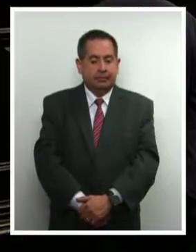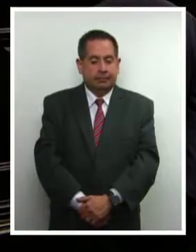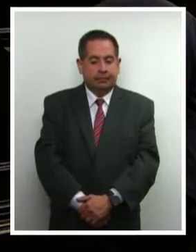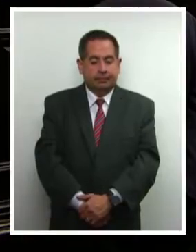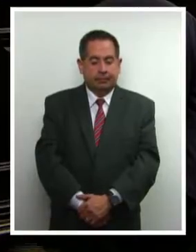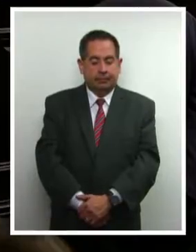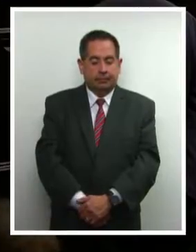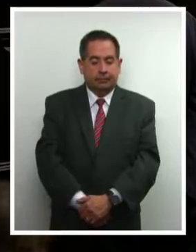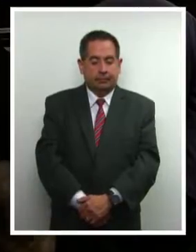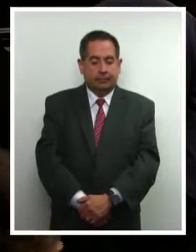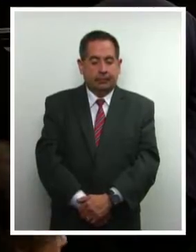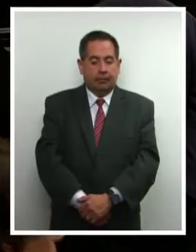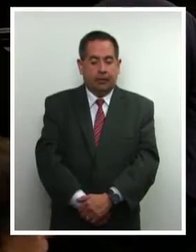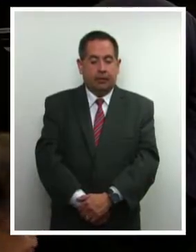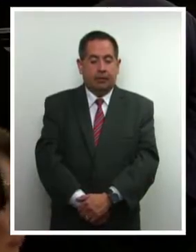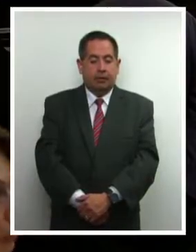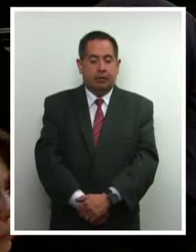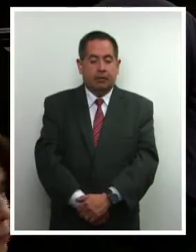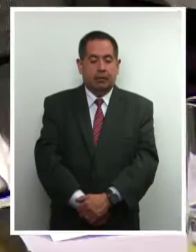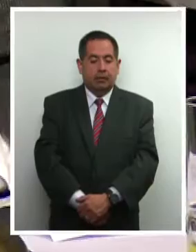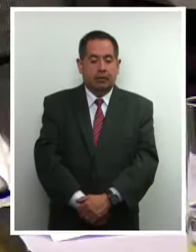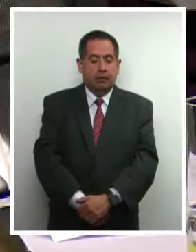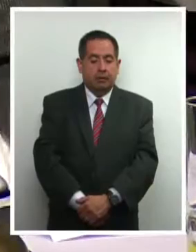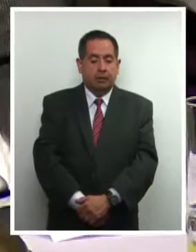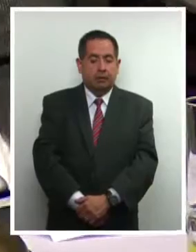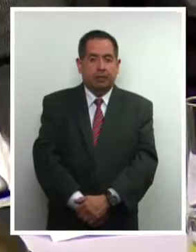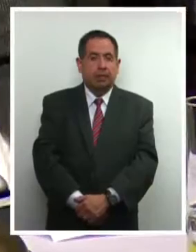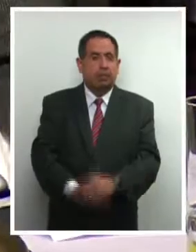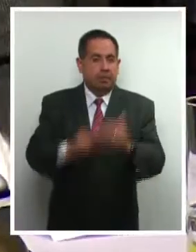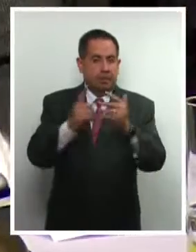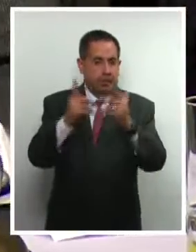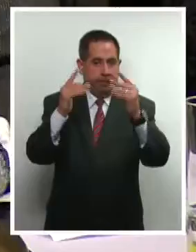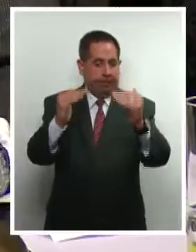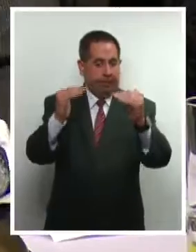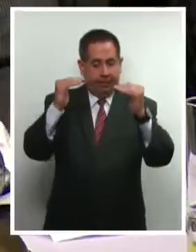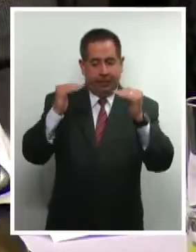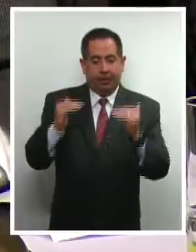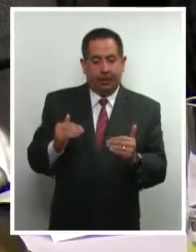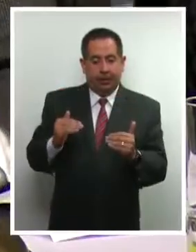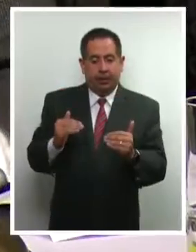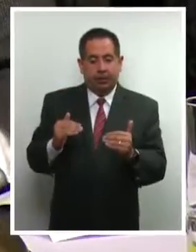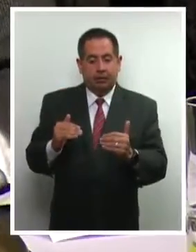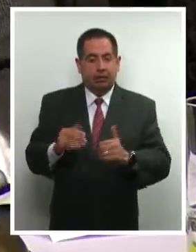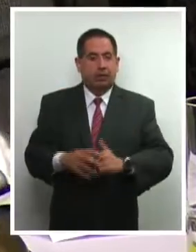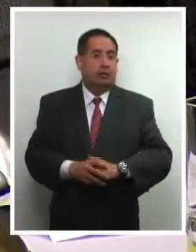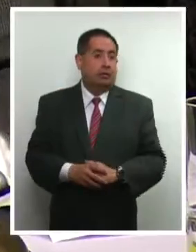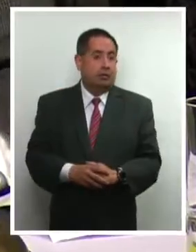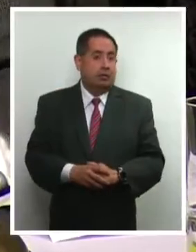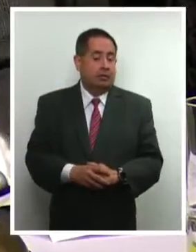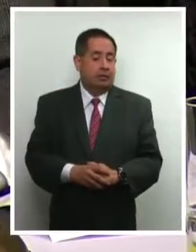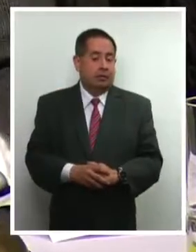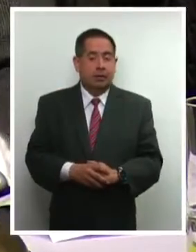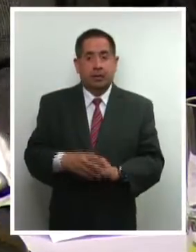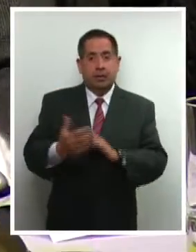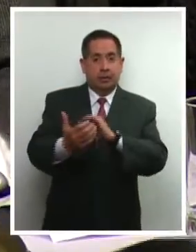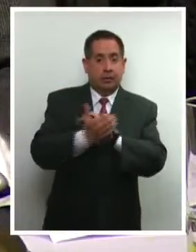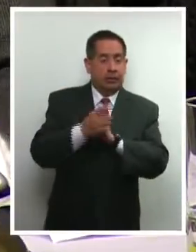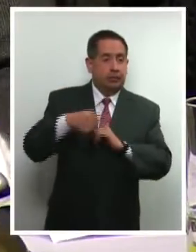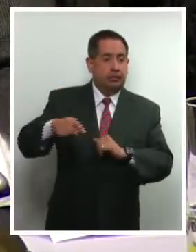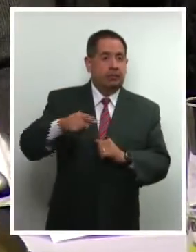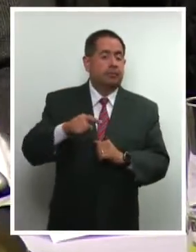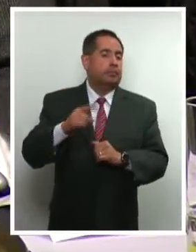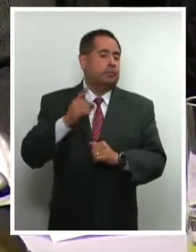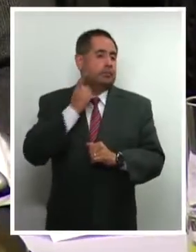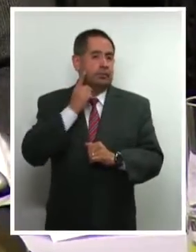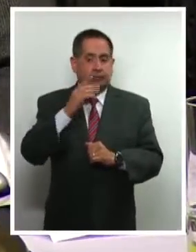Pero ese sí ya se votó. Bueno, a continuación, y en atención a la solicitud de los diputados César